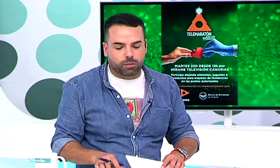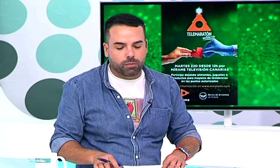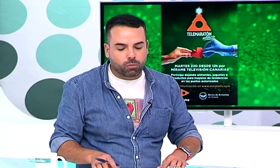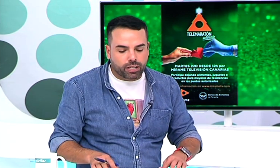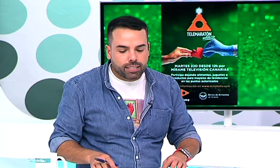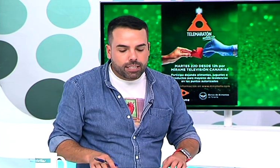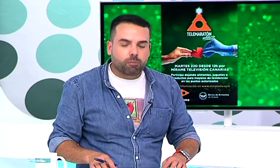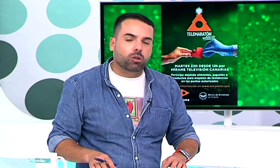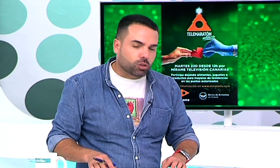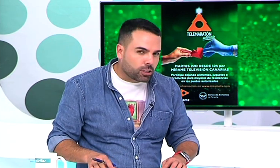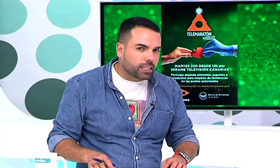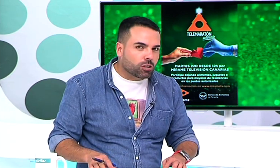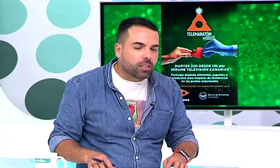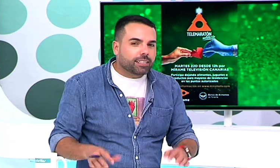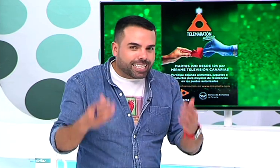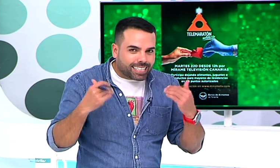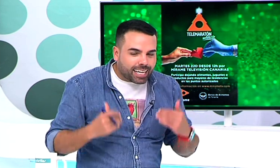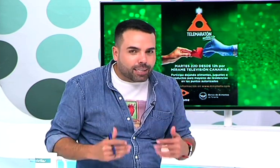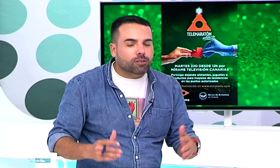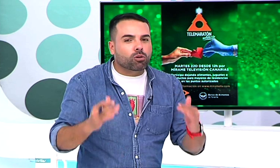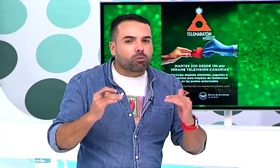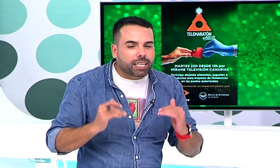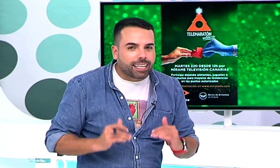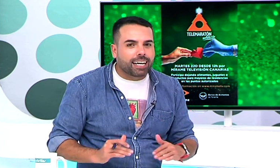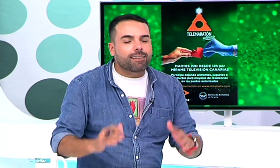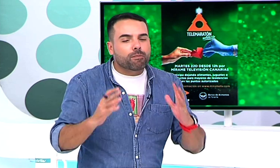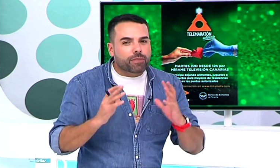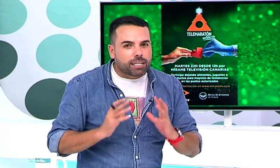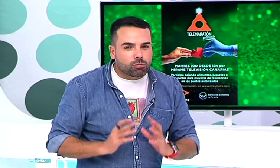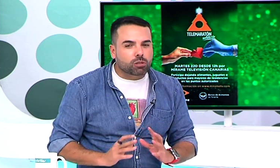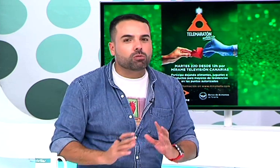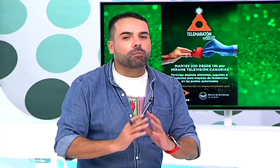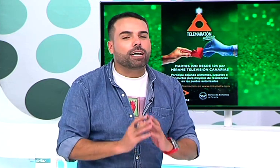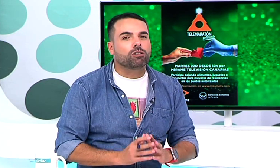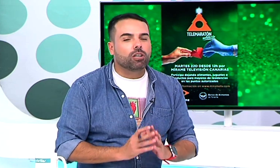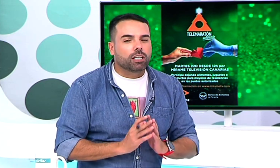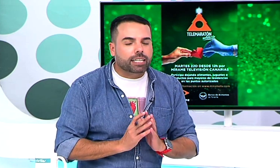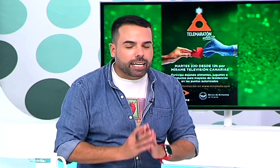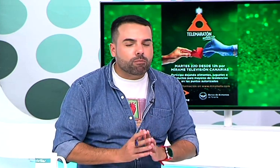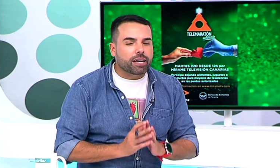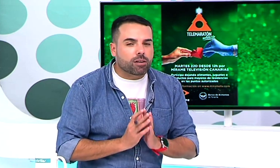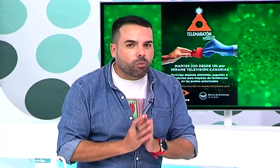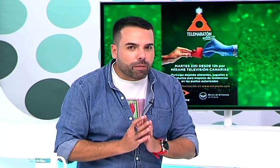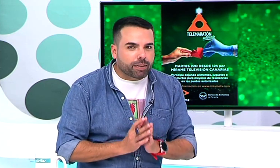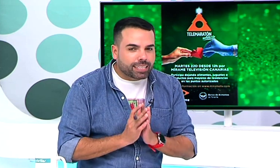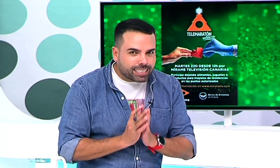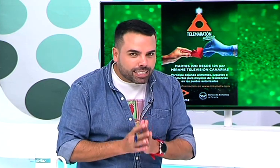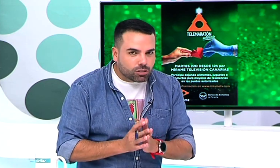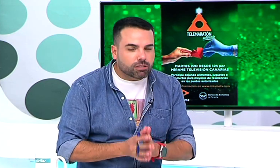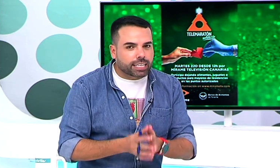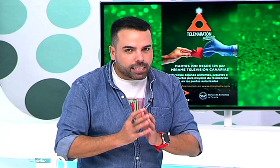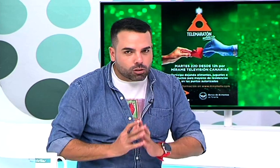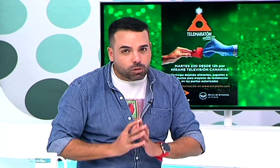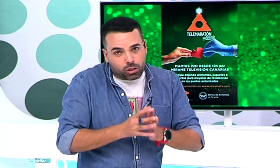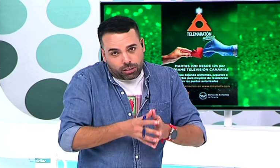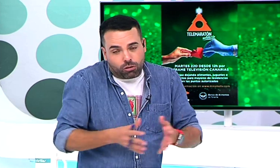José Manuel Bermúdez, pero Rosario ha tenido detrás, con humildad, en un segundo plano, créanme, un papel digno de